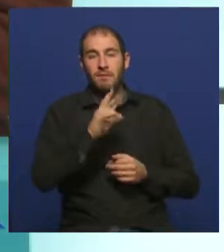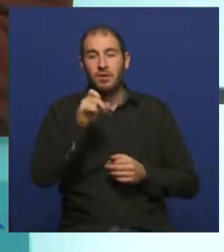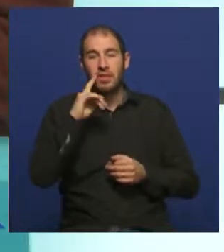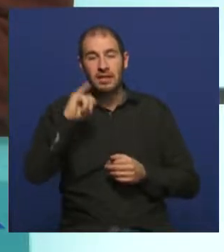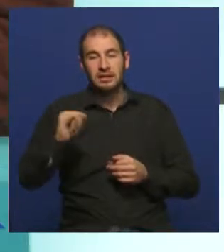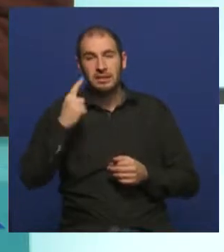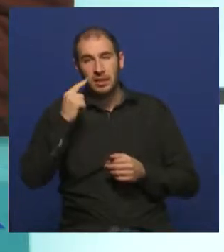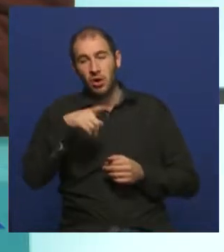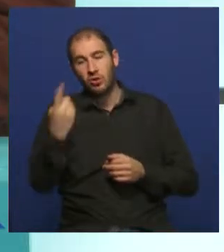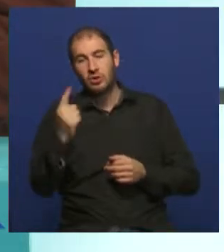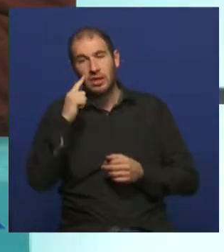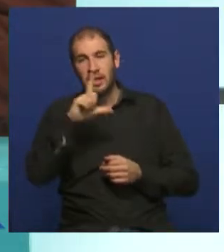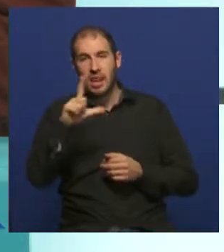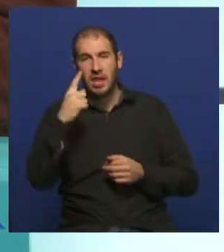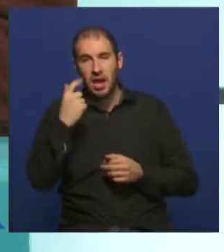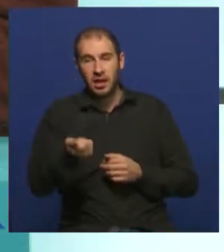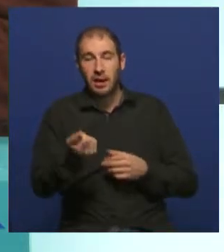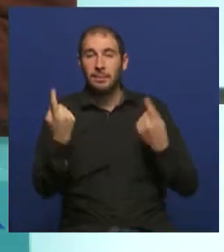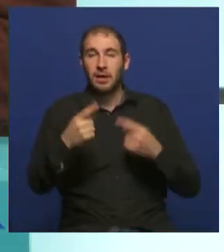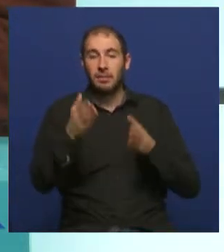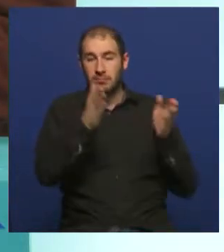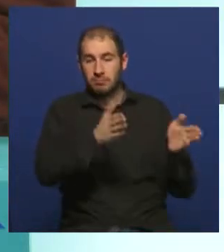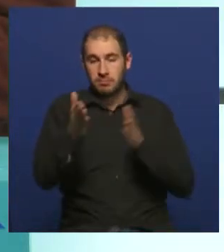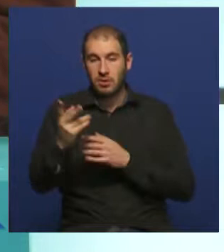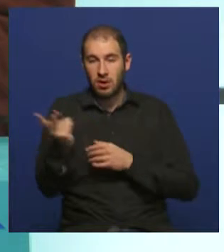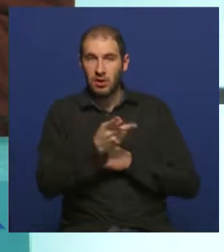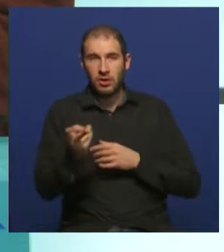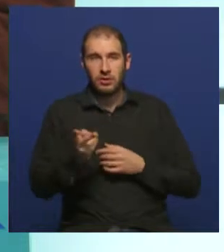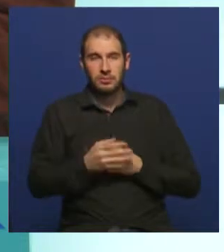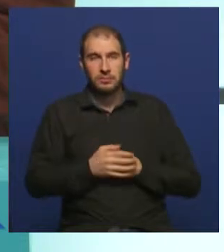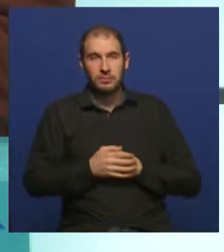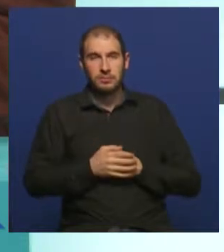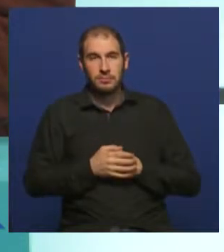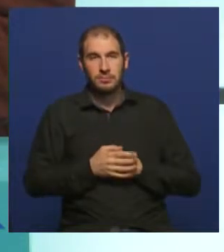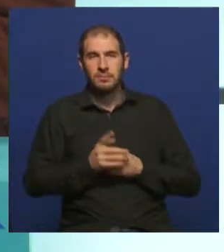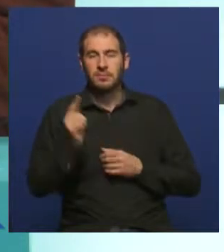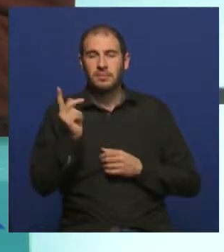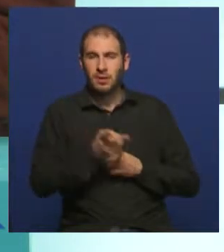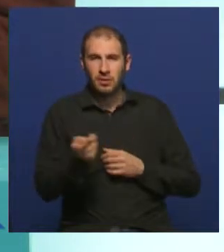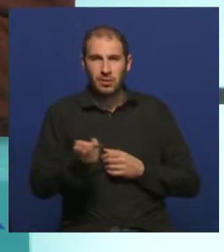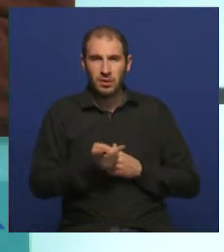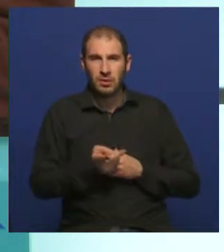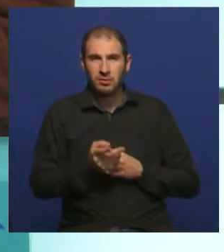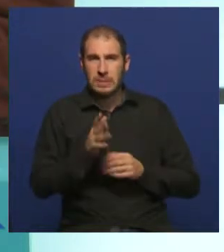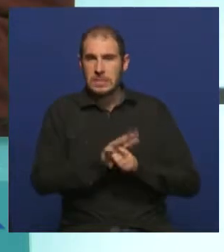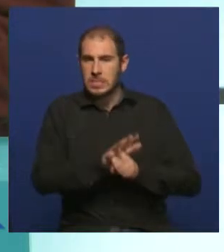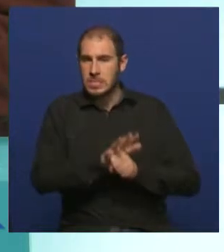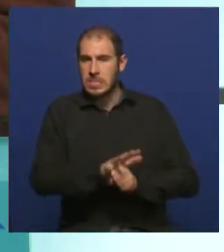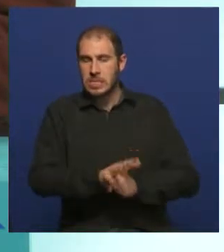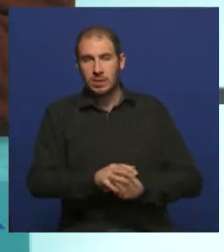y el de Ilia. Pero ambos periodos estuvieron seriamente